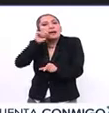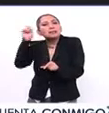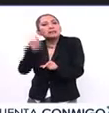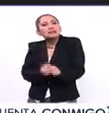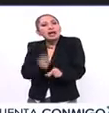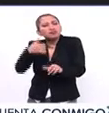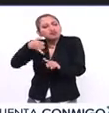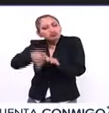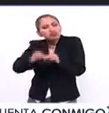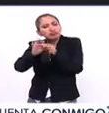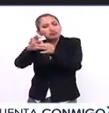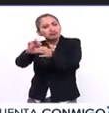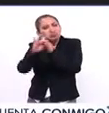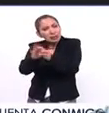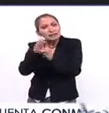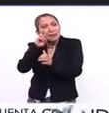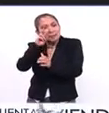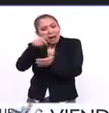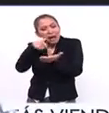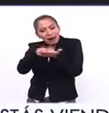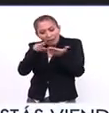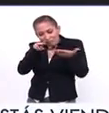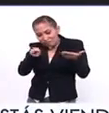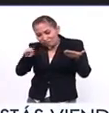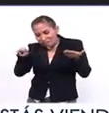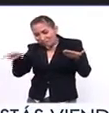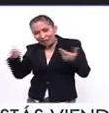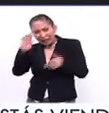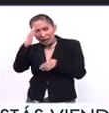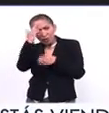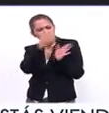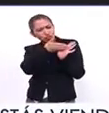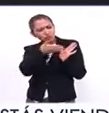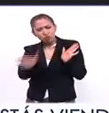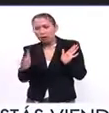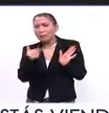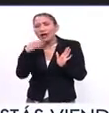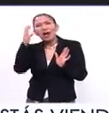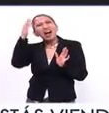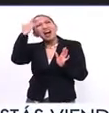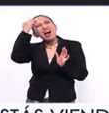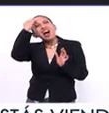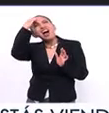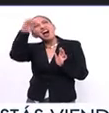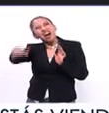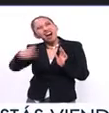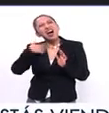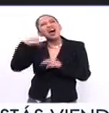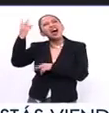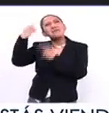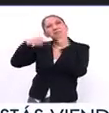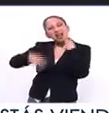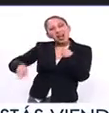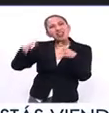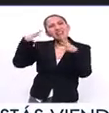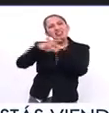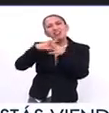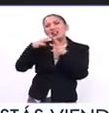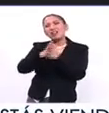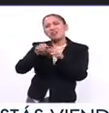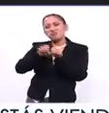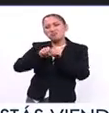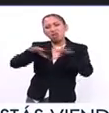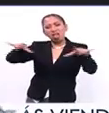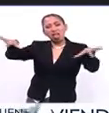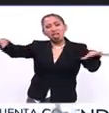amistad profunda que se ve en las cartas, que además recuerdan todos con mucha nostalgia. O sea, es decir, la llegada de la guerra y esa